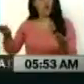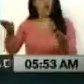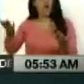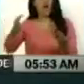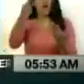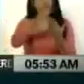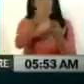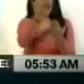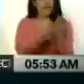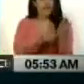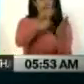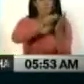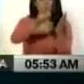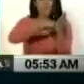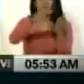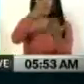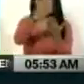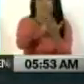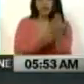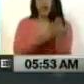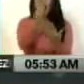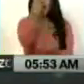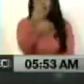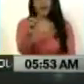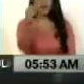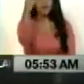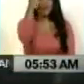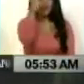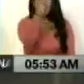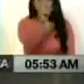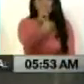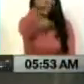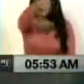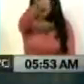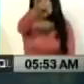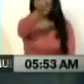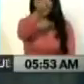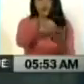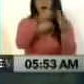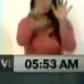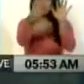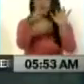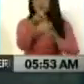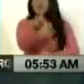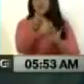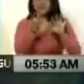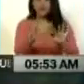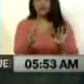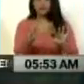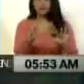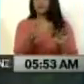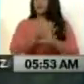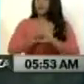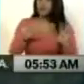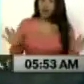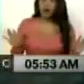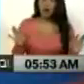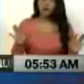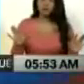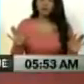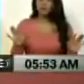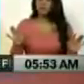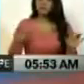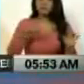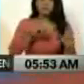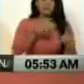Decreto del 20 de noviembre de 1817. Habiéndose aumentado el